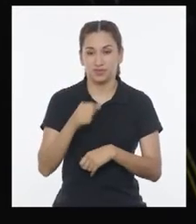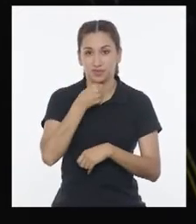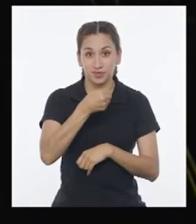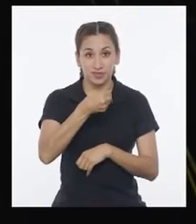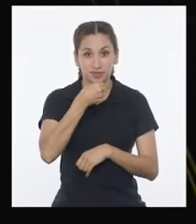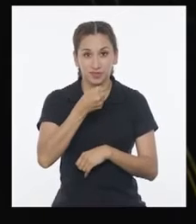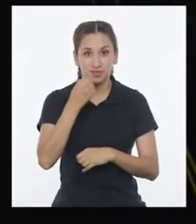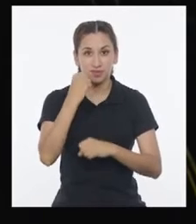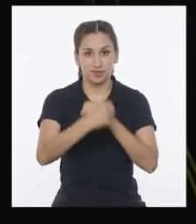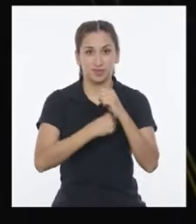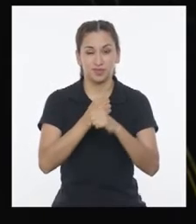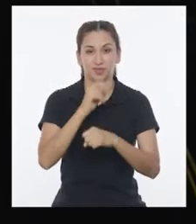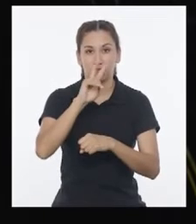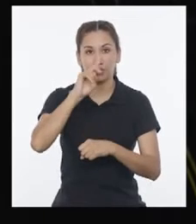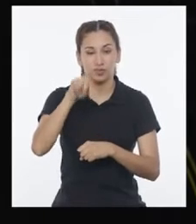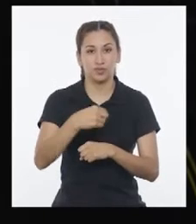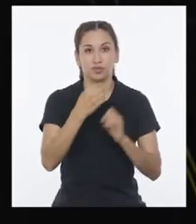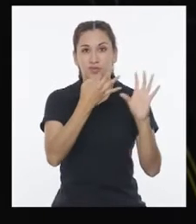en el año